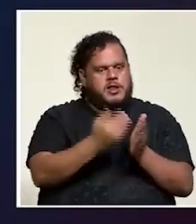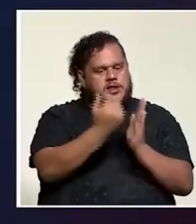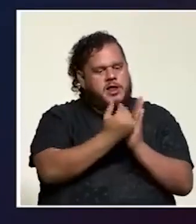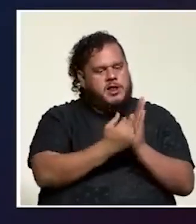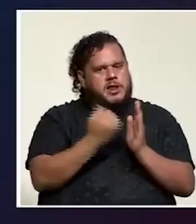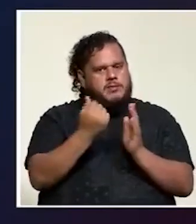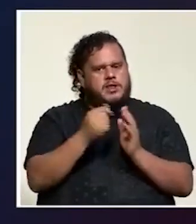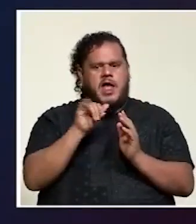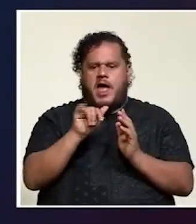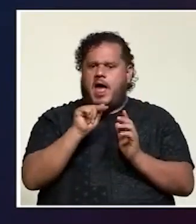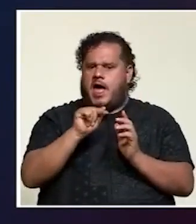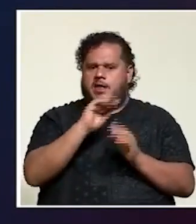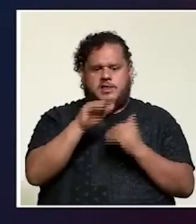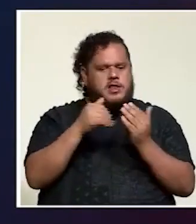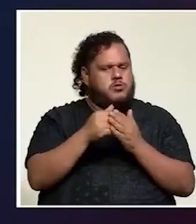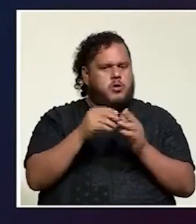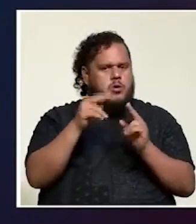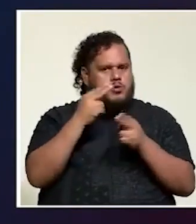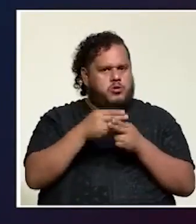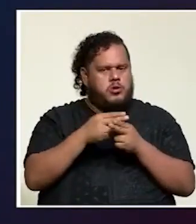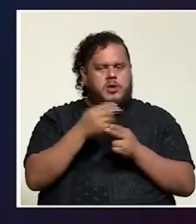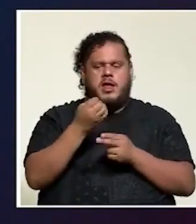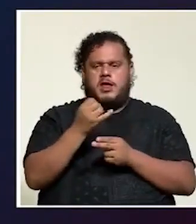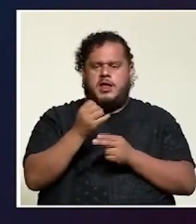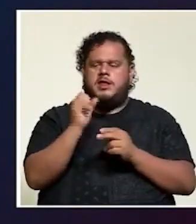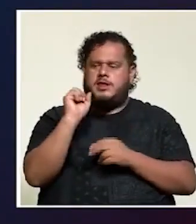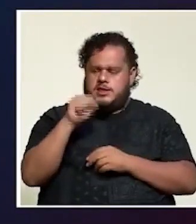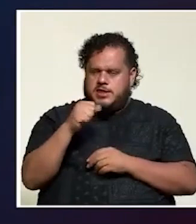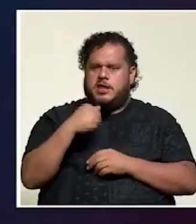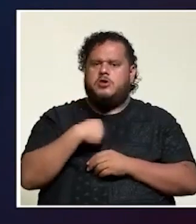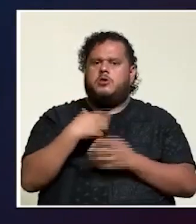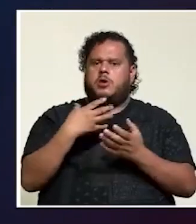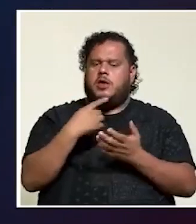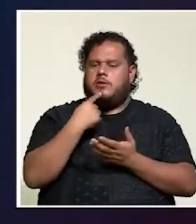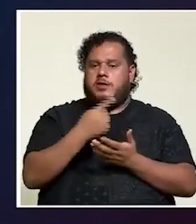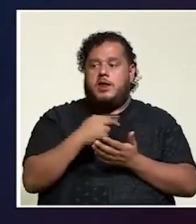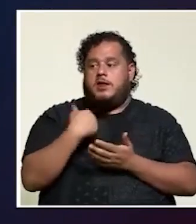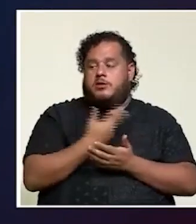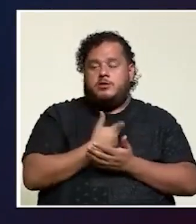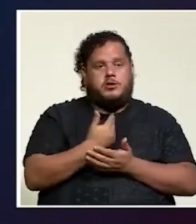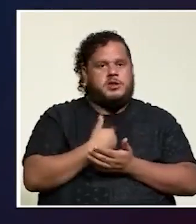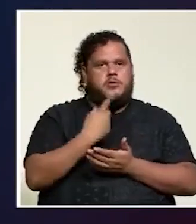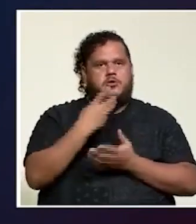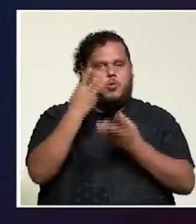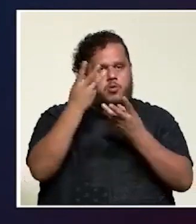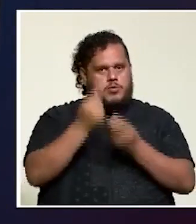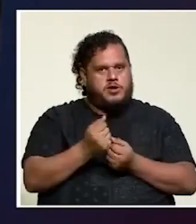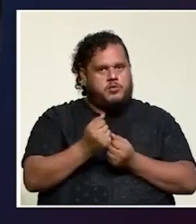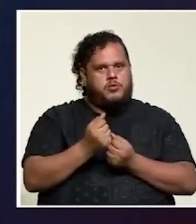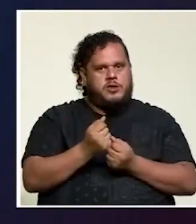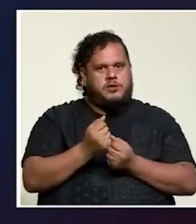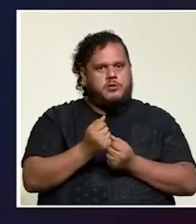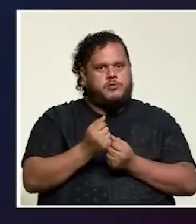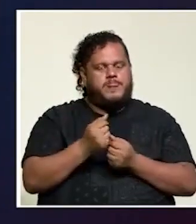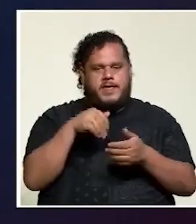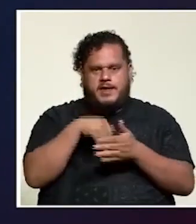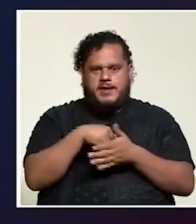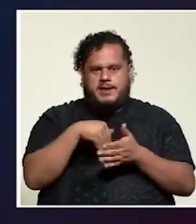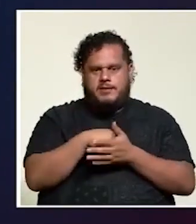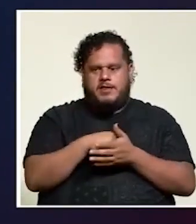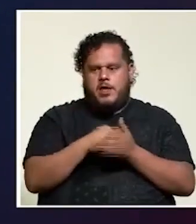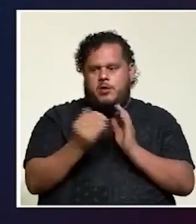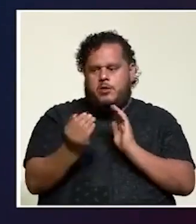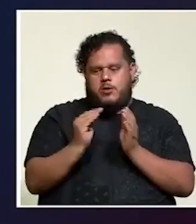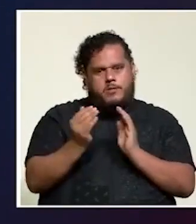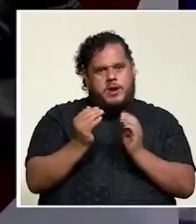los nombres. Y sí quiero decir que nosotros tenemos un presupuesto bastante limitado en